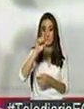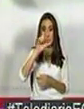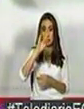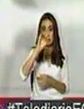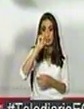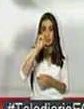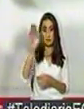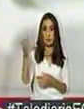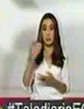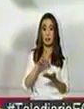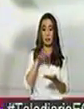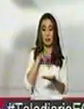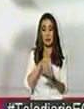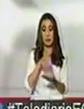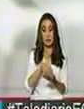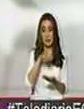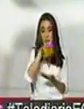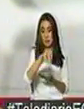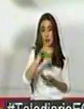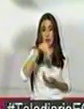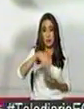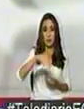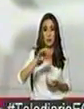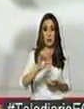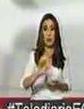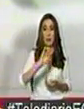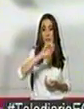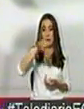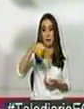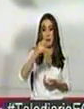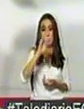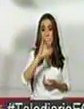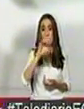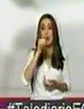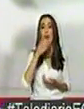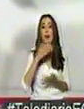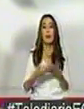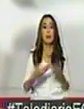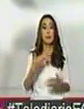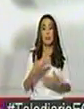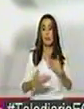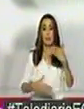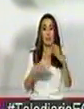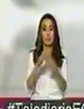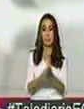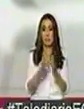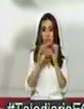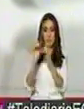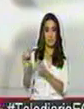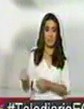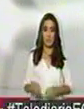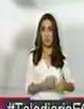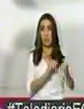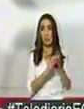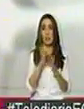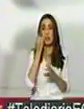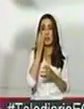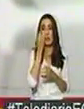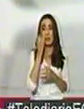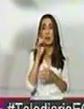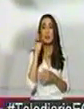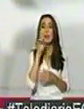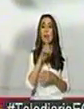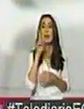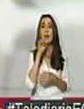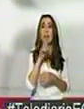Cantón Mejía, aquí en la provincia de Pichincha, ahora pasa a manos de la Unión de Organizaciones Indígenas Campesinas y afros